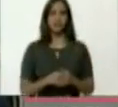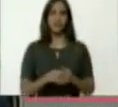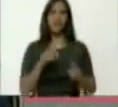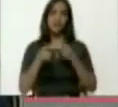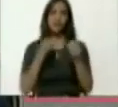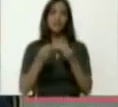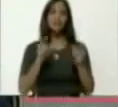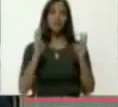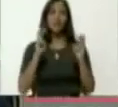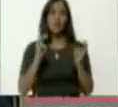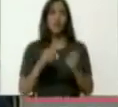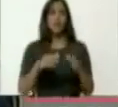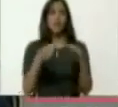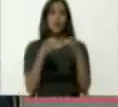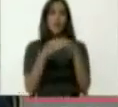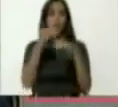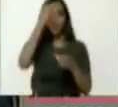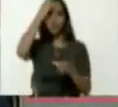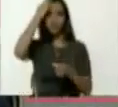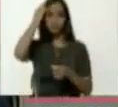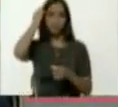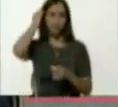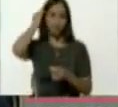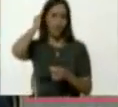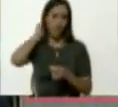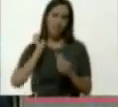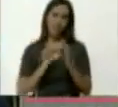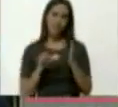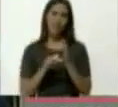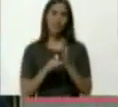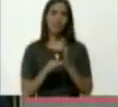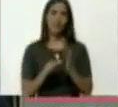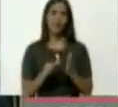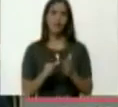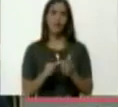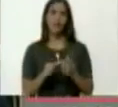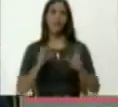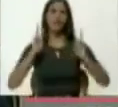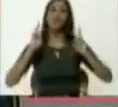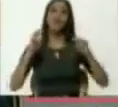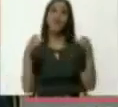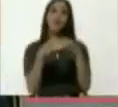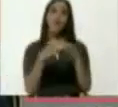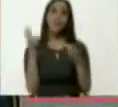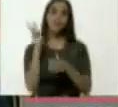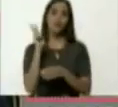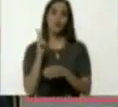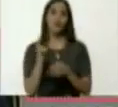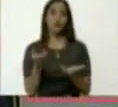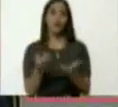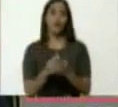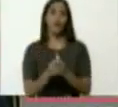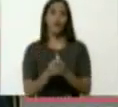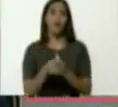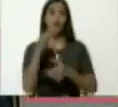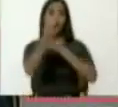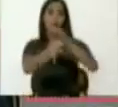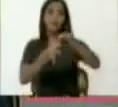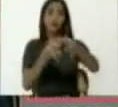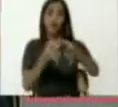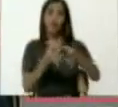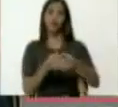las nuevas tribus. ¿Y en dónde estaban las nuevas tribus en Venezuela? En el Amazonas. Un documental sobre eso hizo el